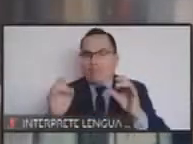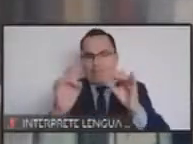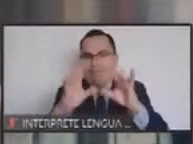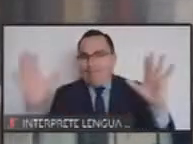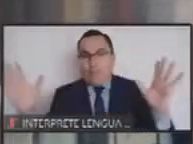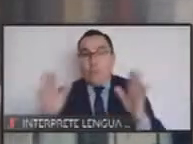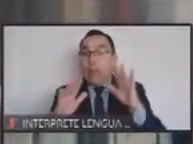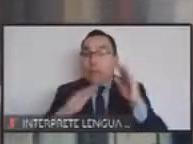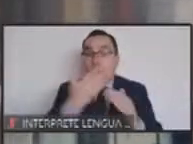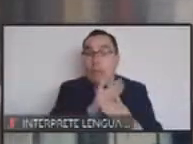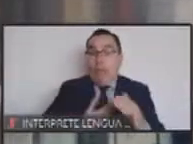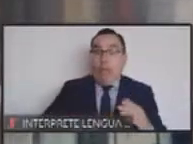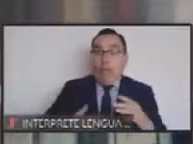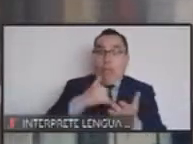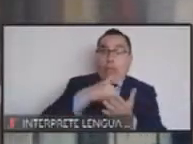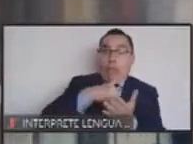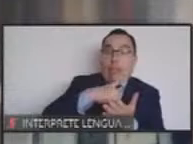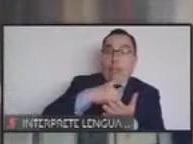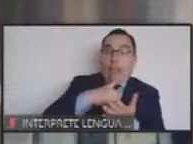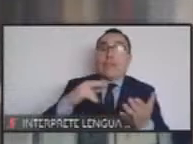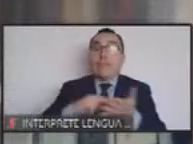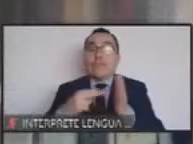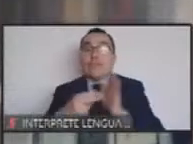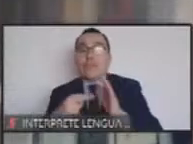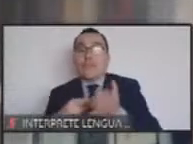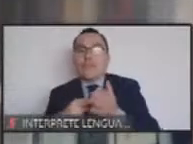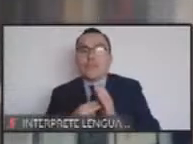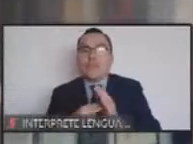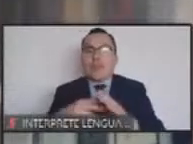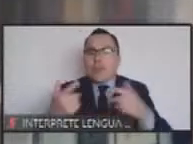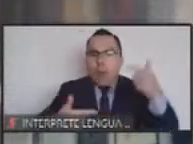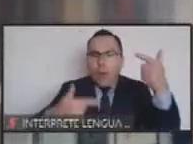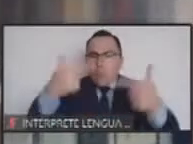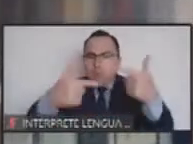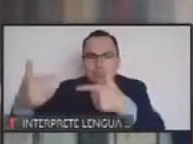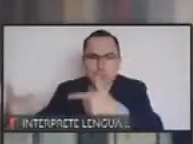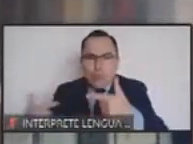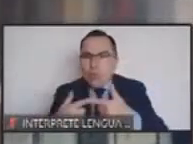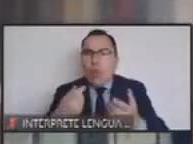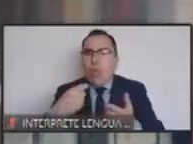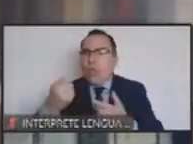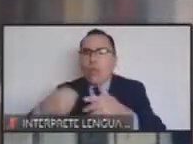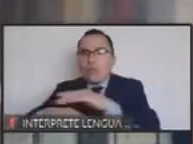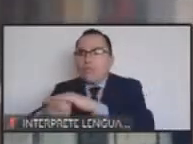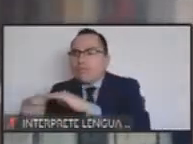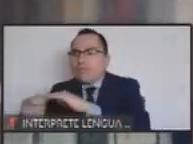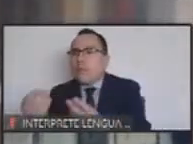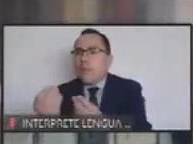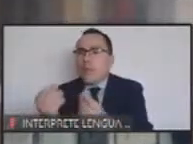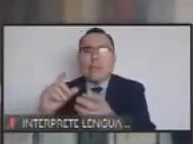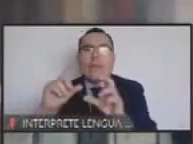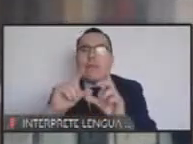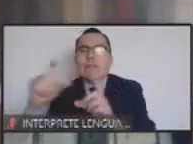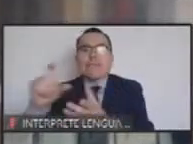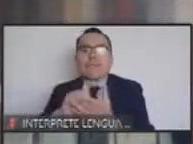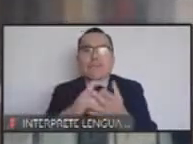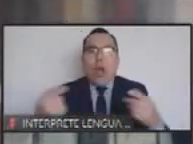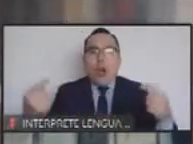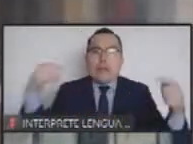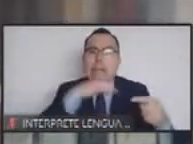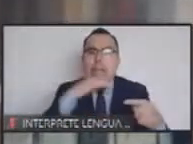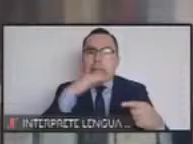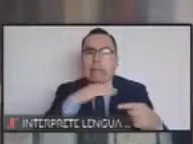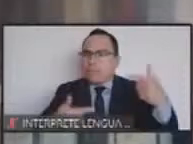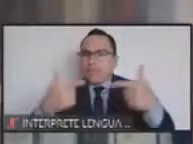débiles. En el caso del financiamiento ilegal de la política, ¿no es cierto? La prescripción era tan rápida y la dificultad para estos casos y